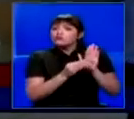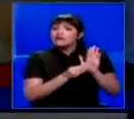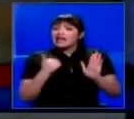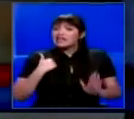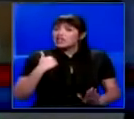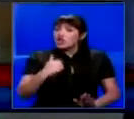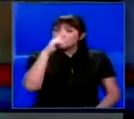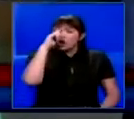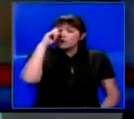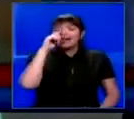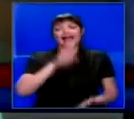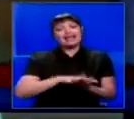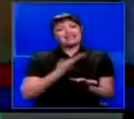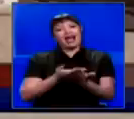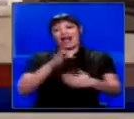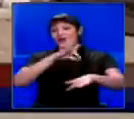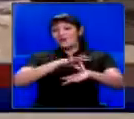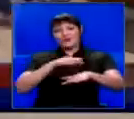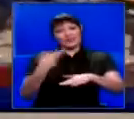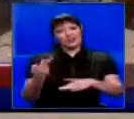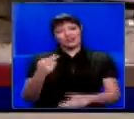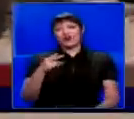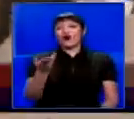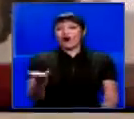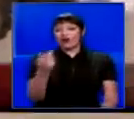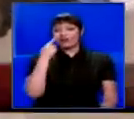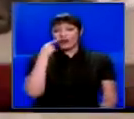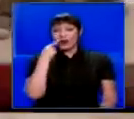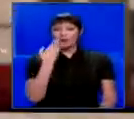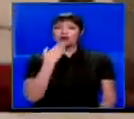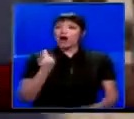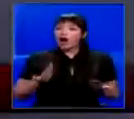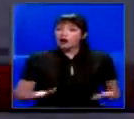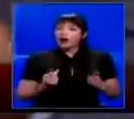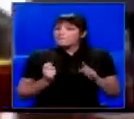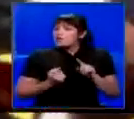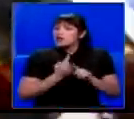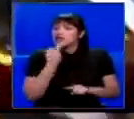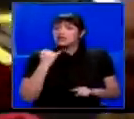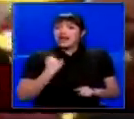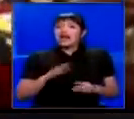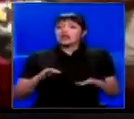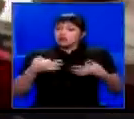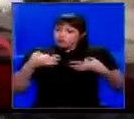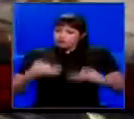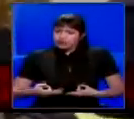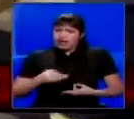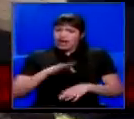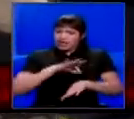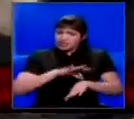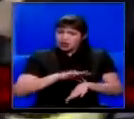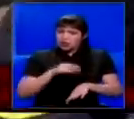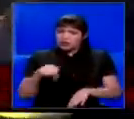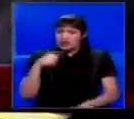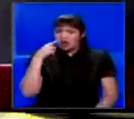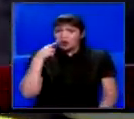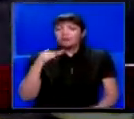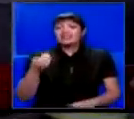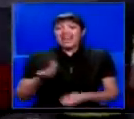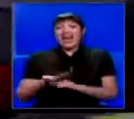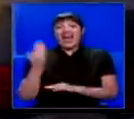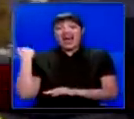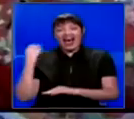hospital, es la salud de don Alberto. En este momento la prioridad es estabilizar la salud de este hombre, que ya había visitado antes el